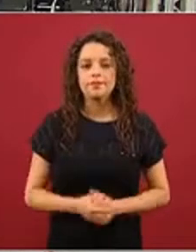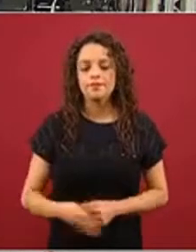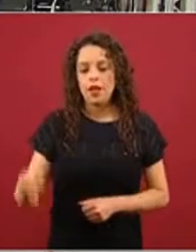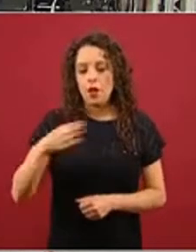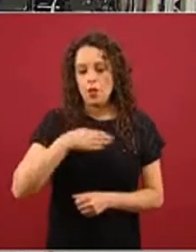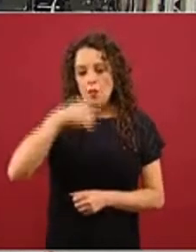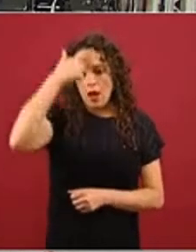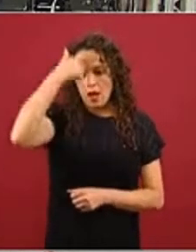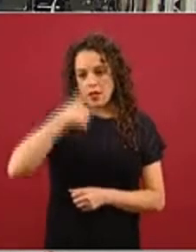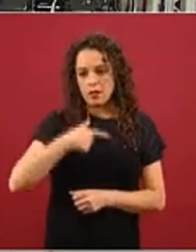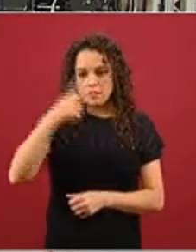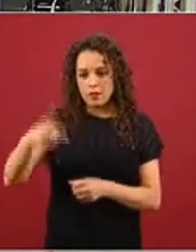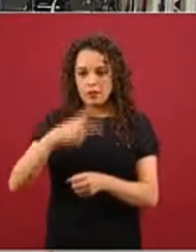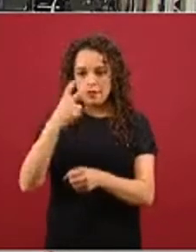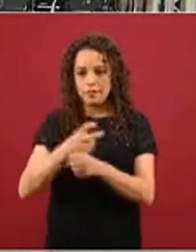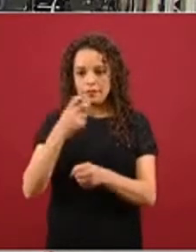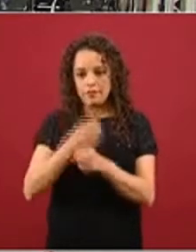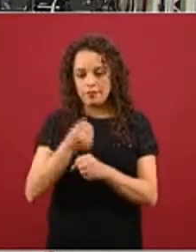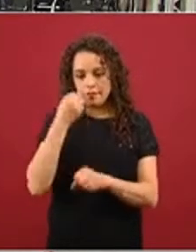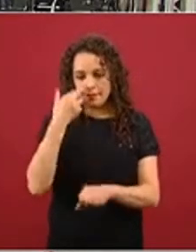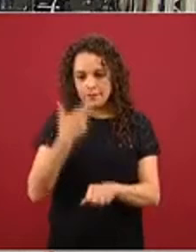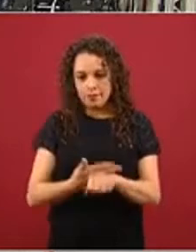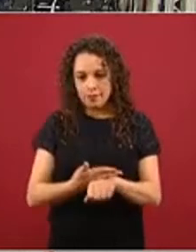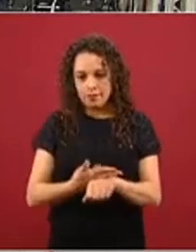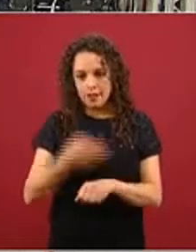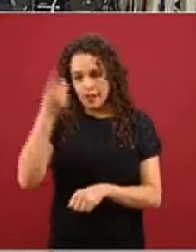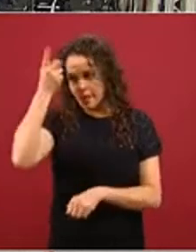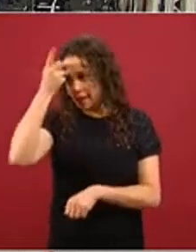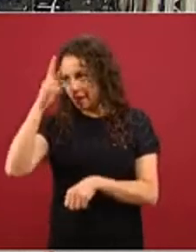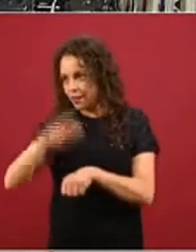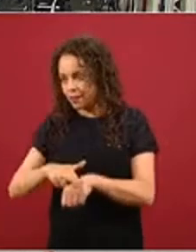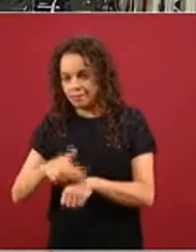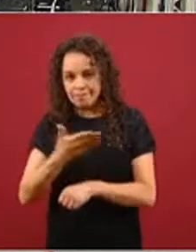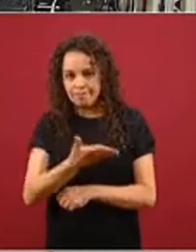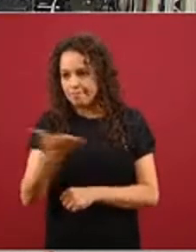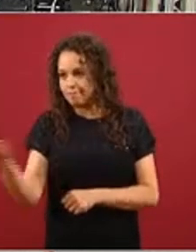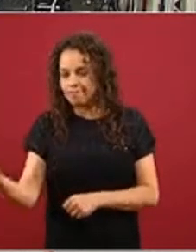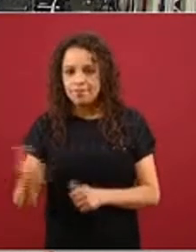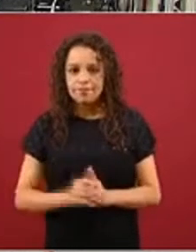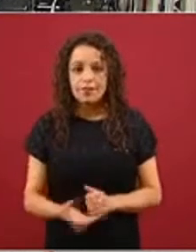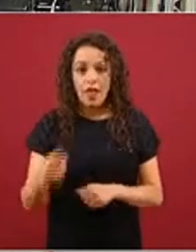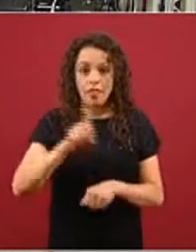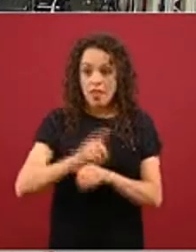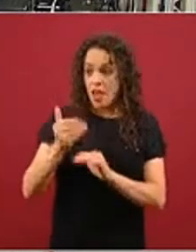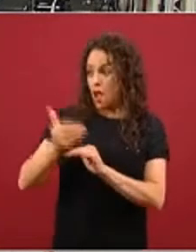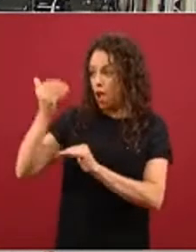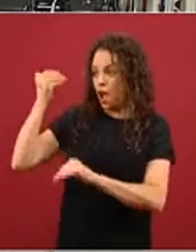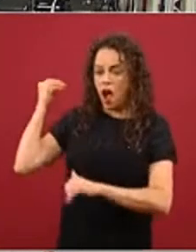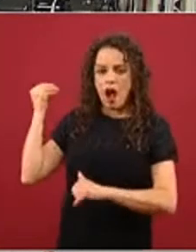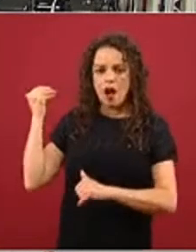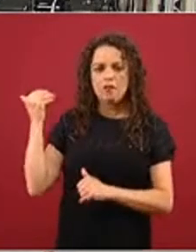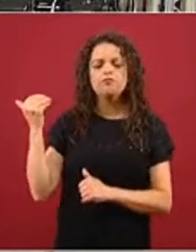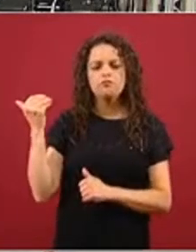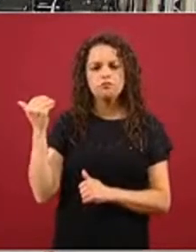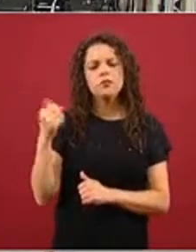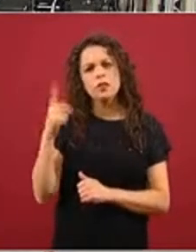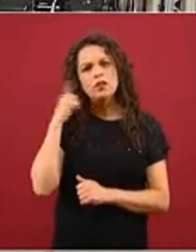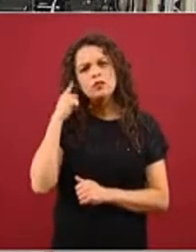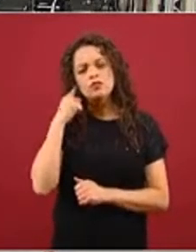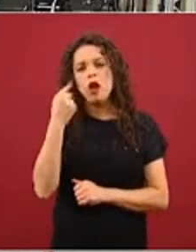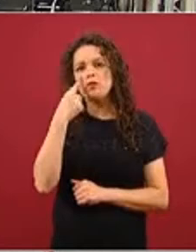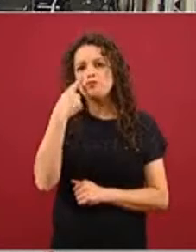noches, subsecretario, doctor, Gracias. Directores. Vimos en días pasados